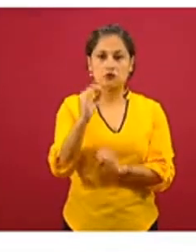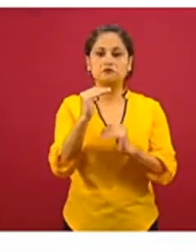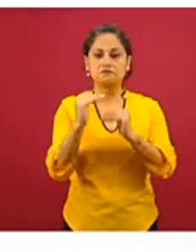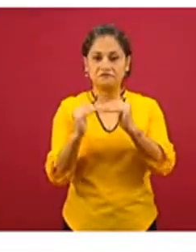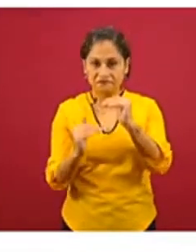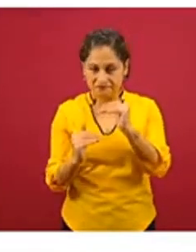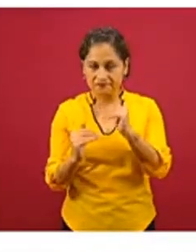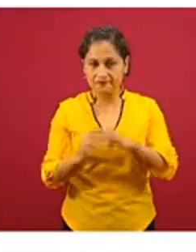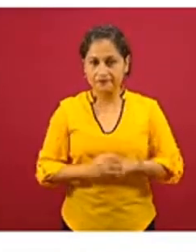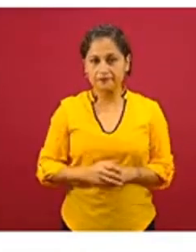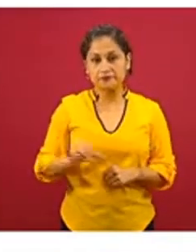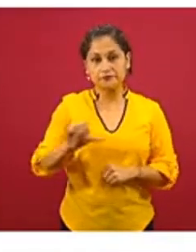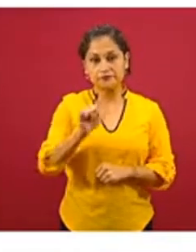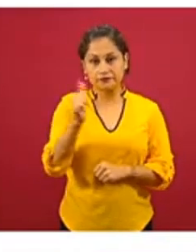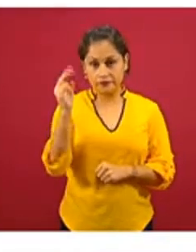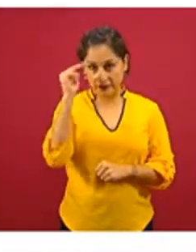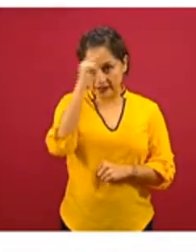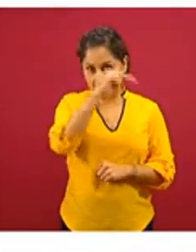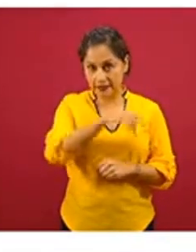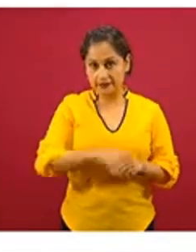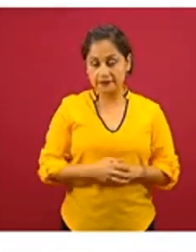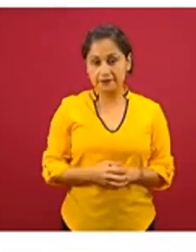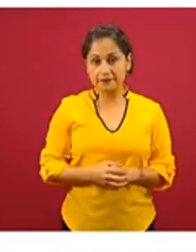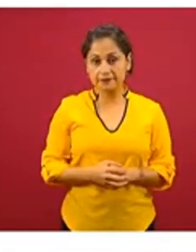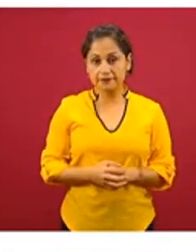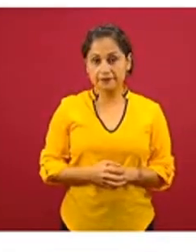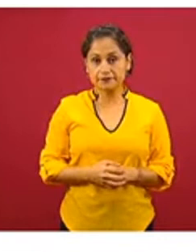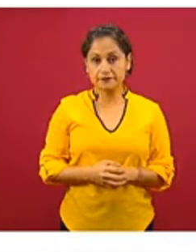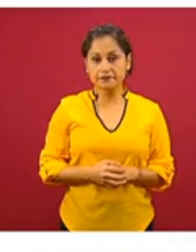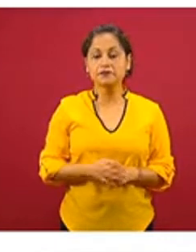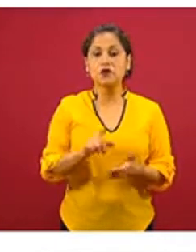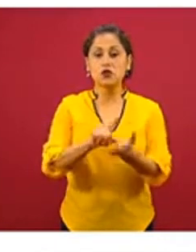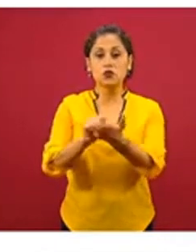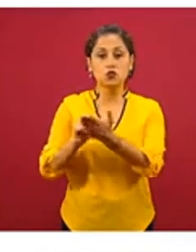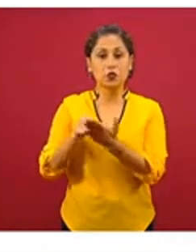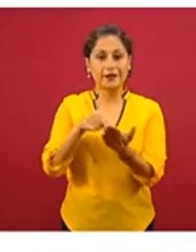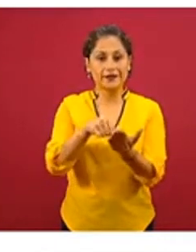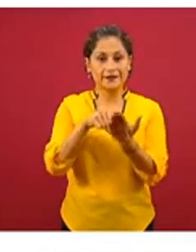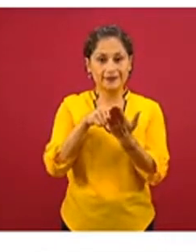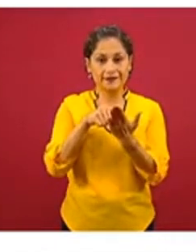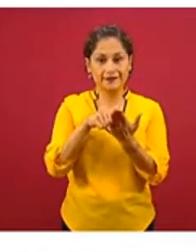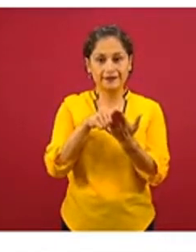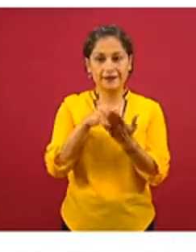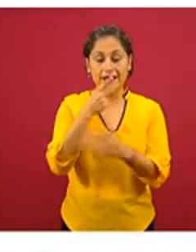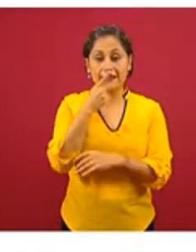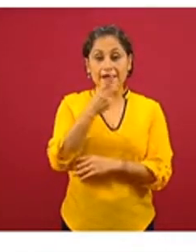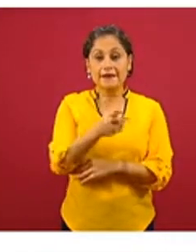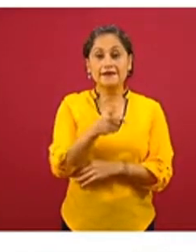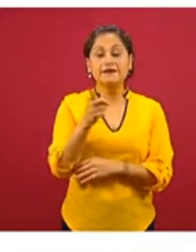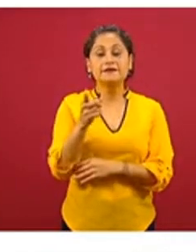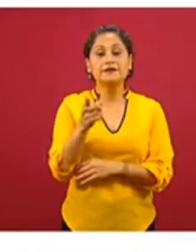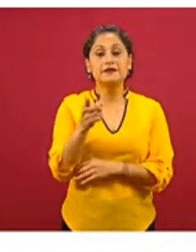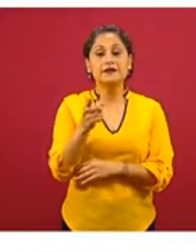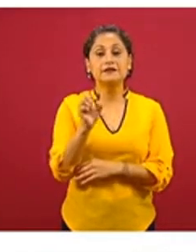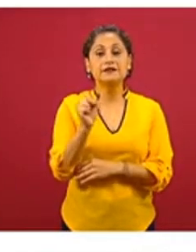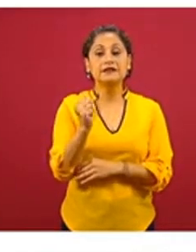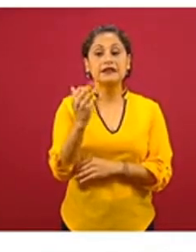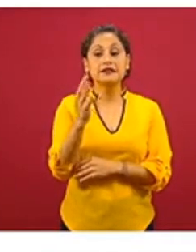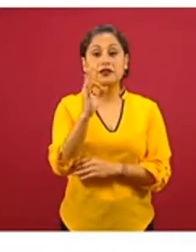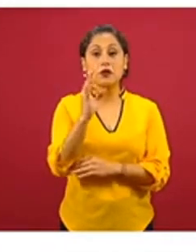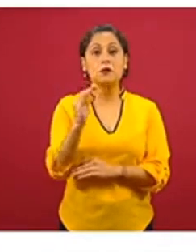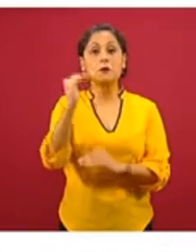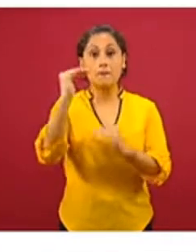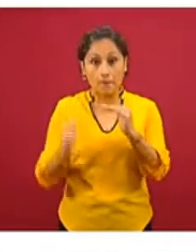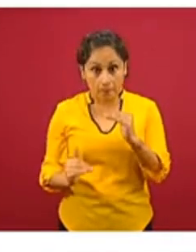Nayarit que a través de Twitter nos dice que están inclusive por debajo del